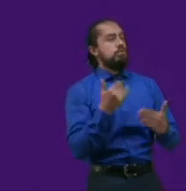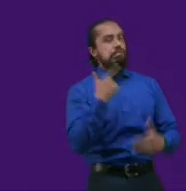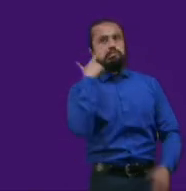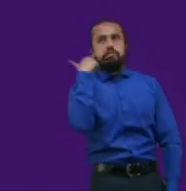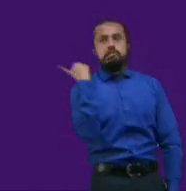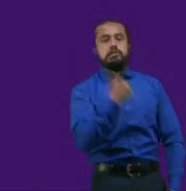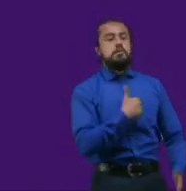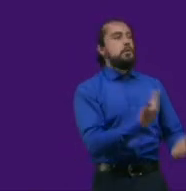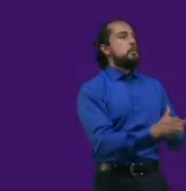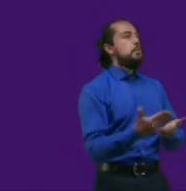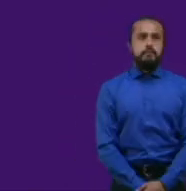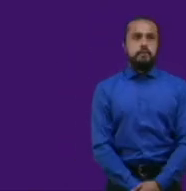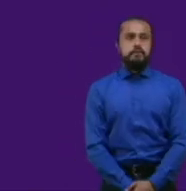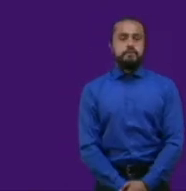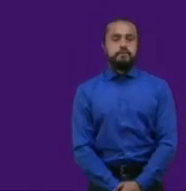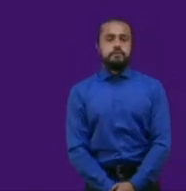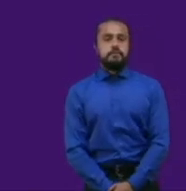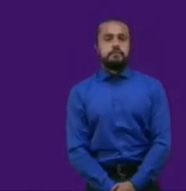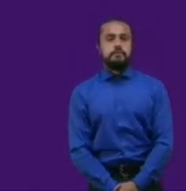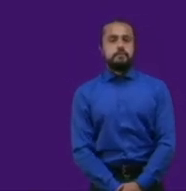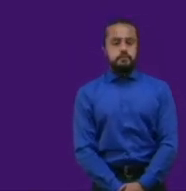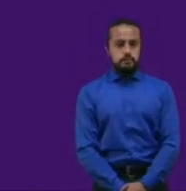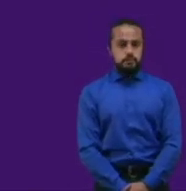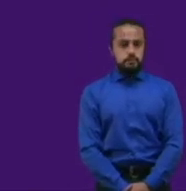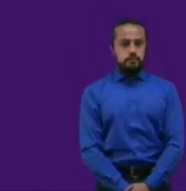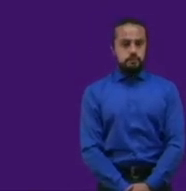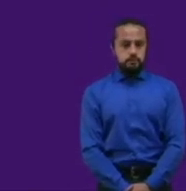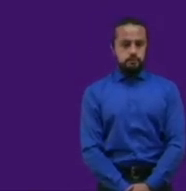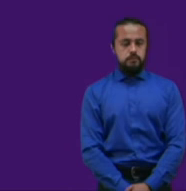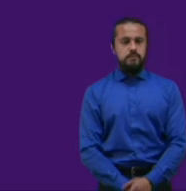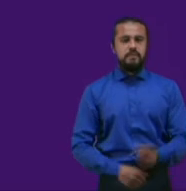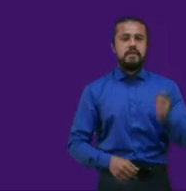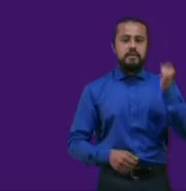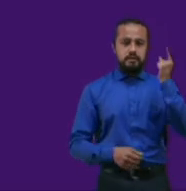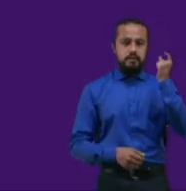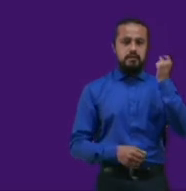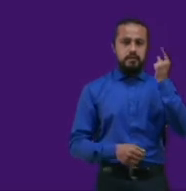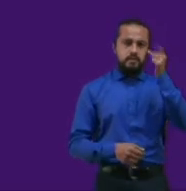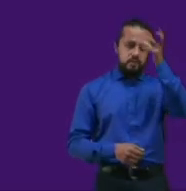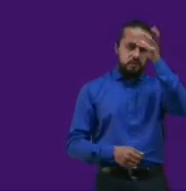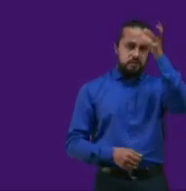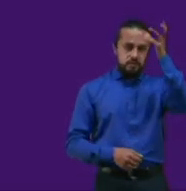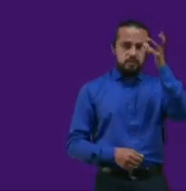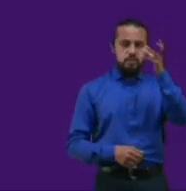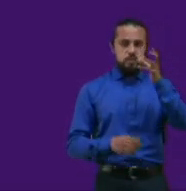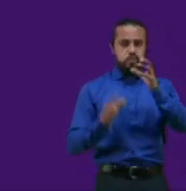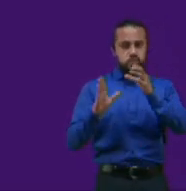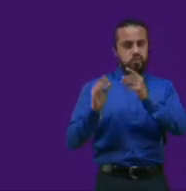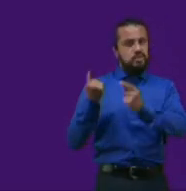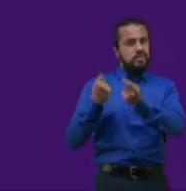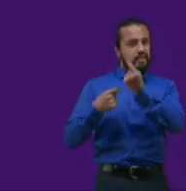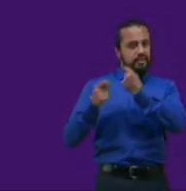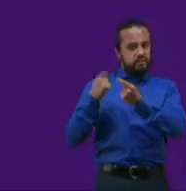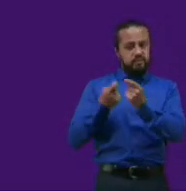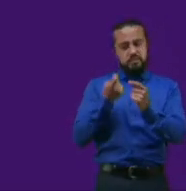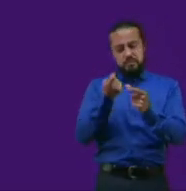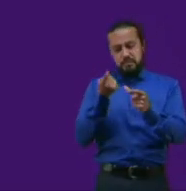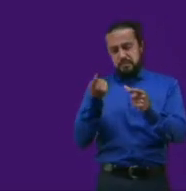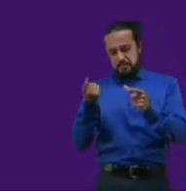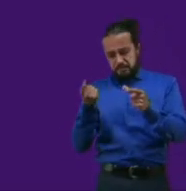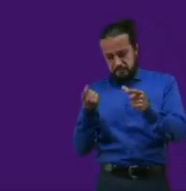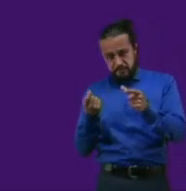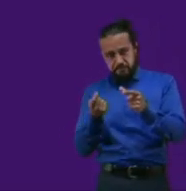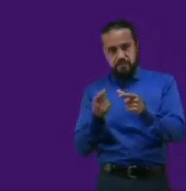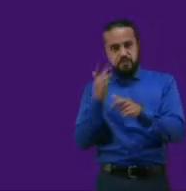Buenísimo. Me encanta ese concepto relacionado con entender tu negocio al detalle, ¿no? Y meterte en la operación de tu